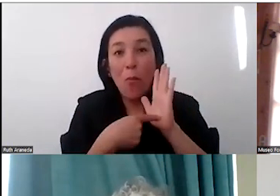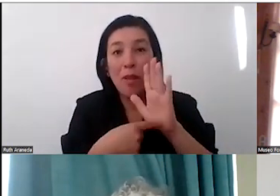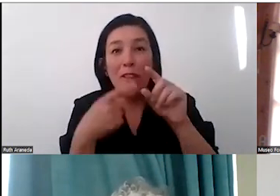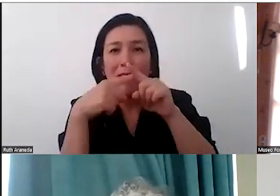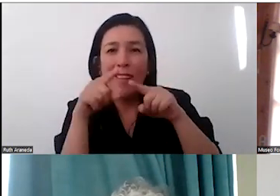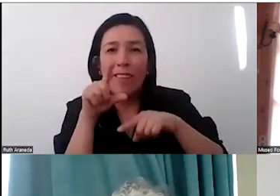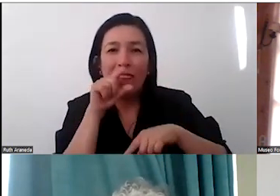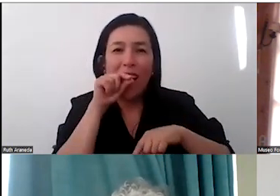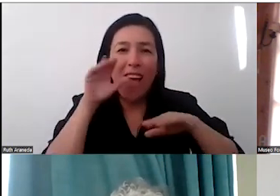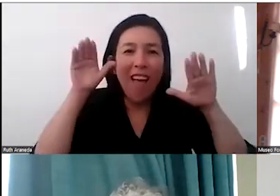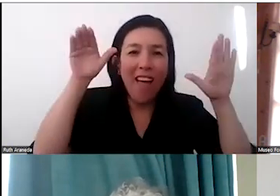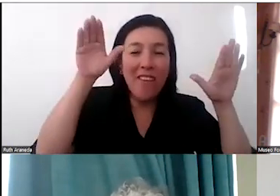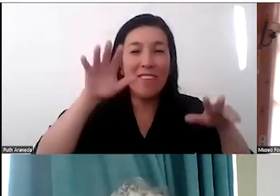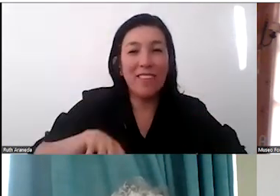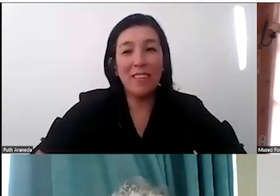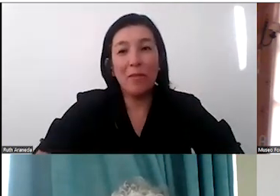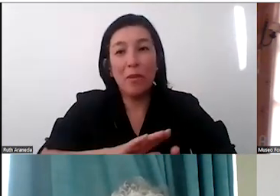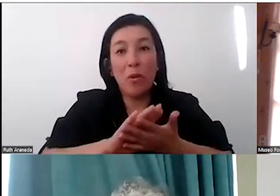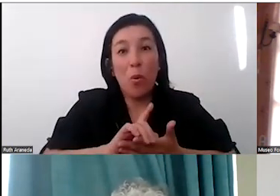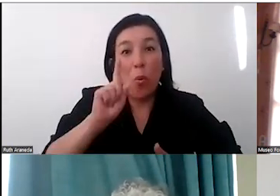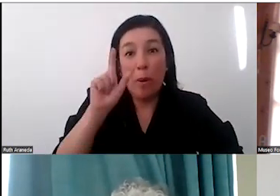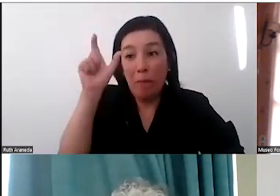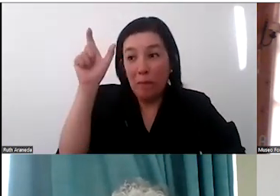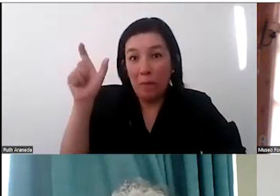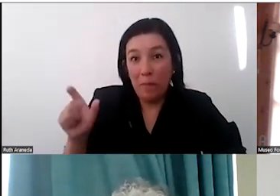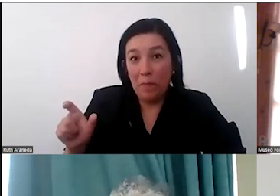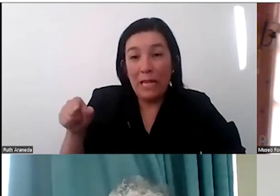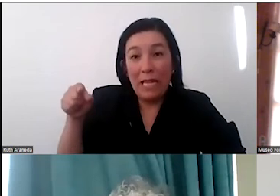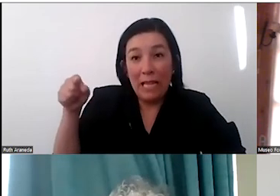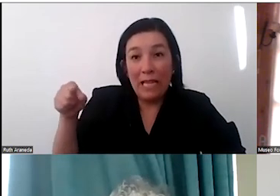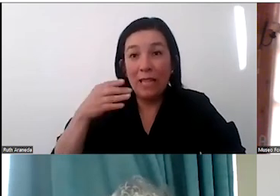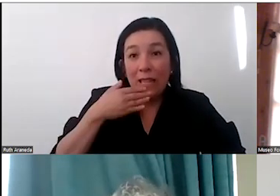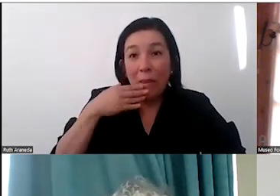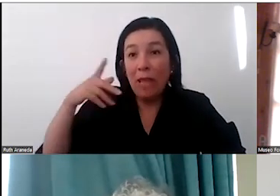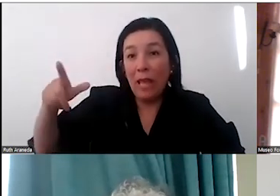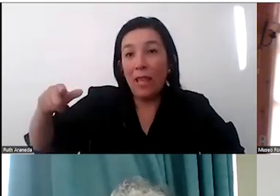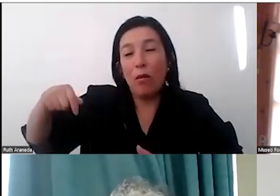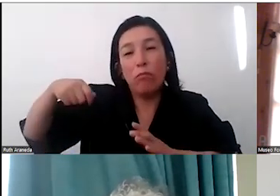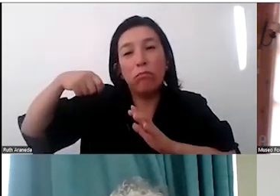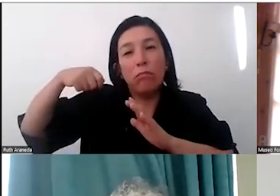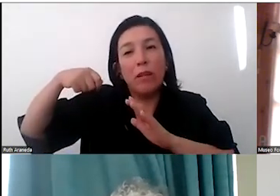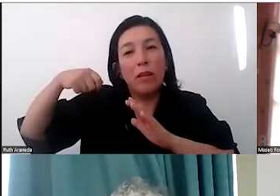aves. Había una persona que incluso llevaba grabado